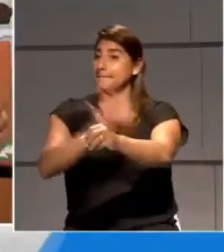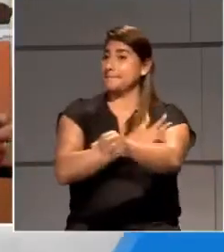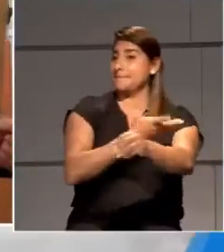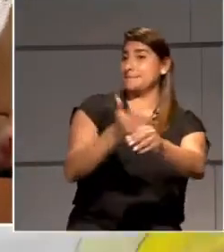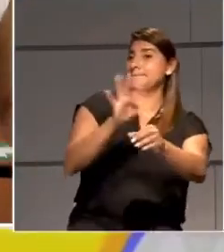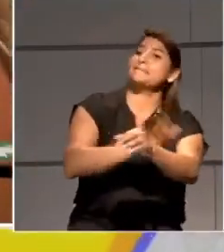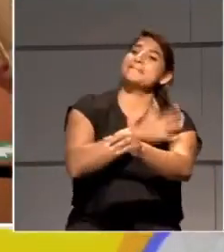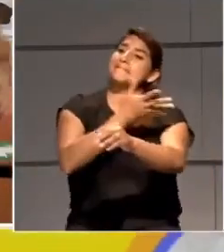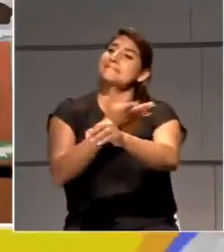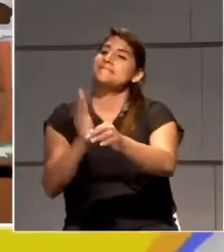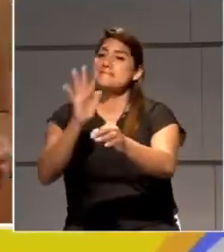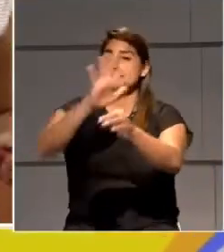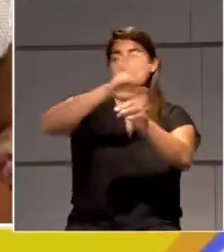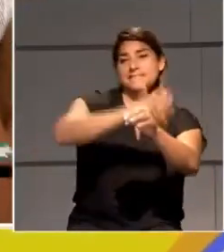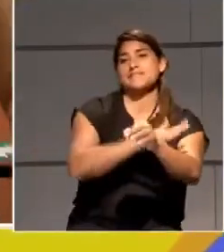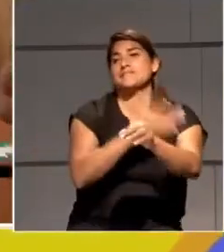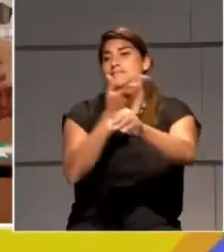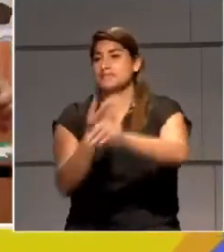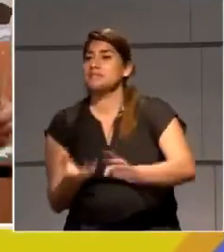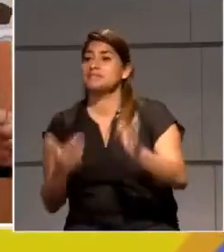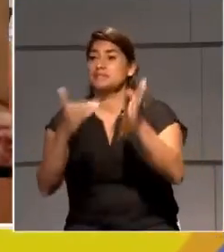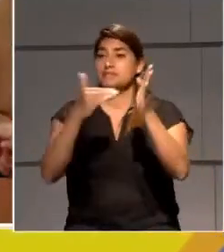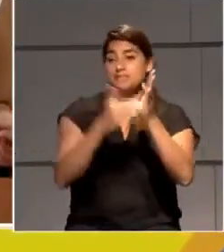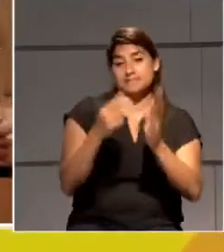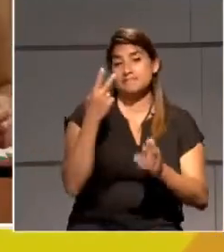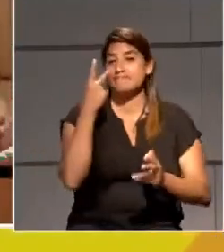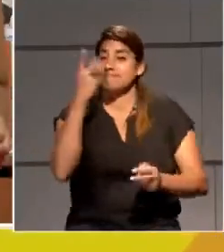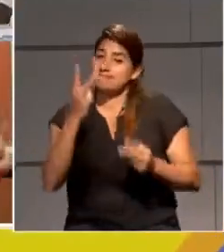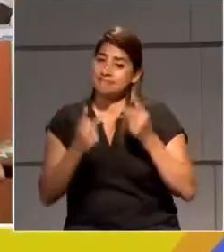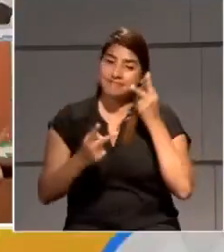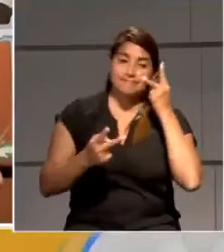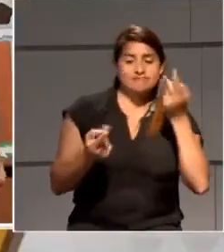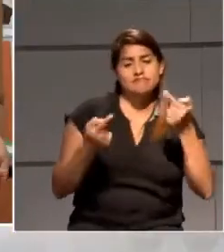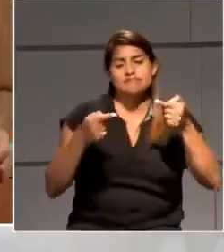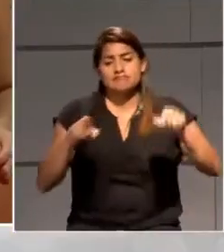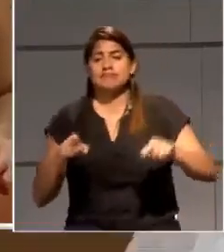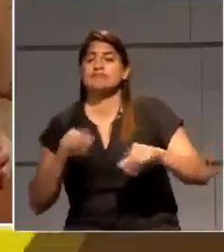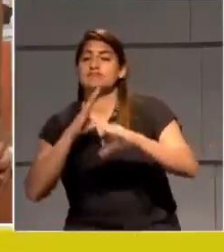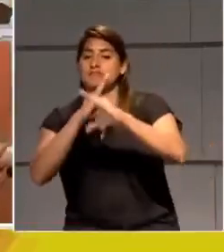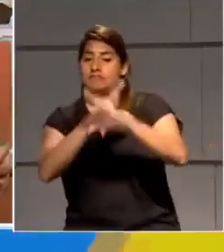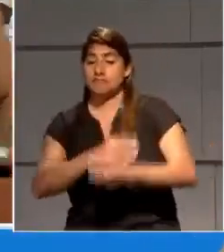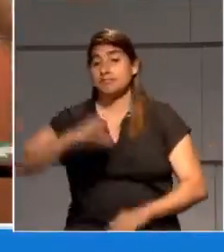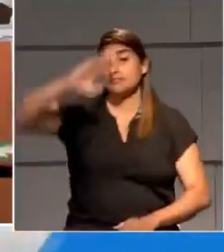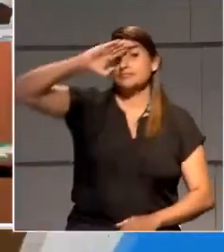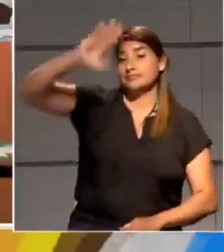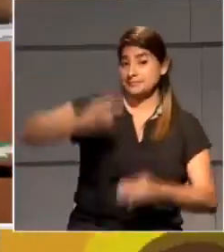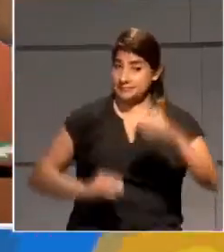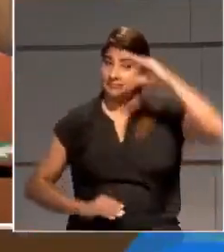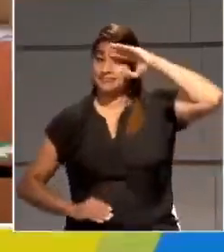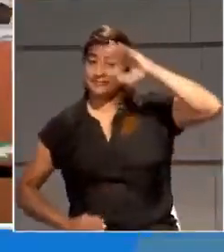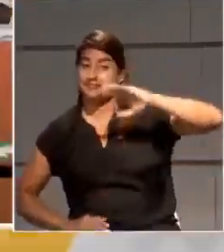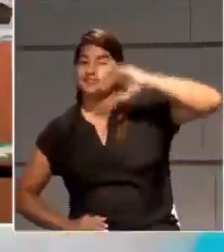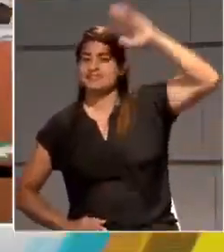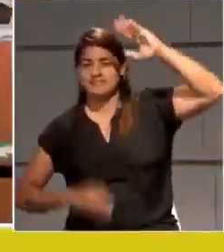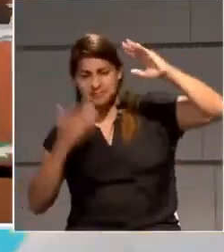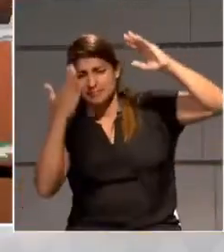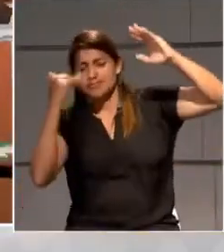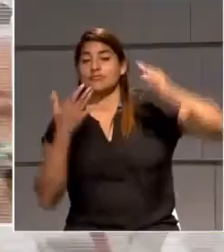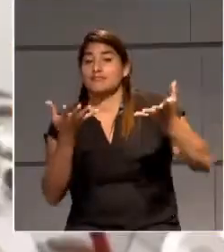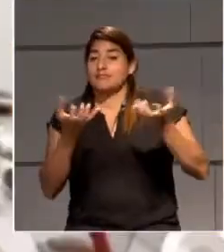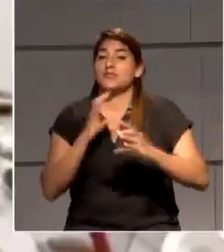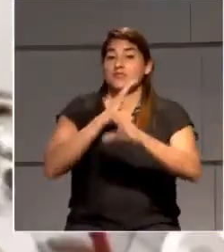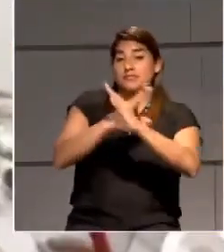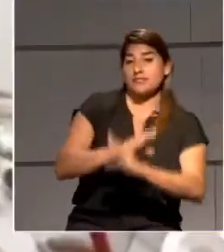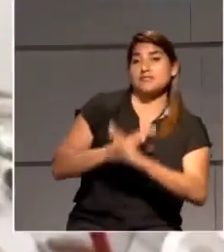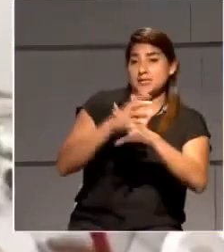Volver a verme me emociona bastante. Para que pase solo debo cuidarme. Te saludo con la mano en el aire. Te saludo así porque